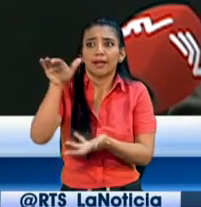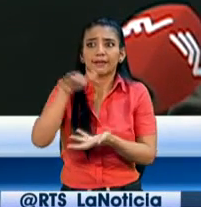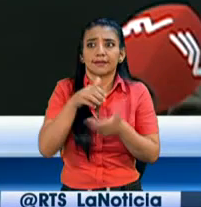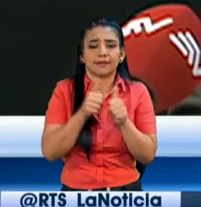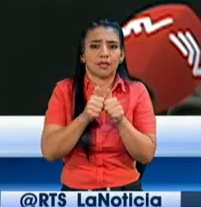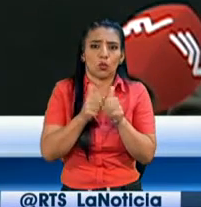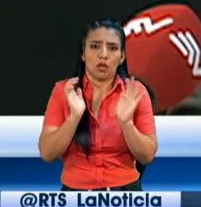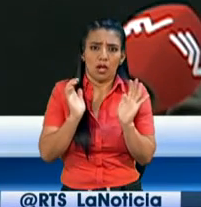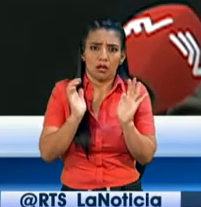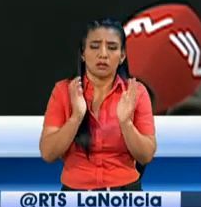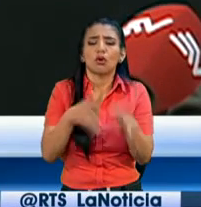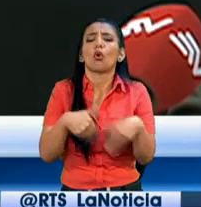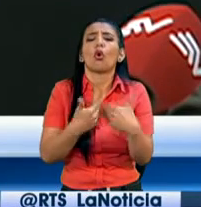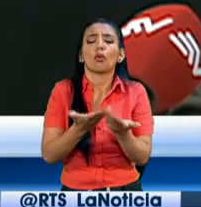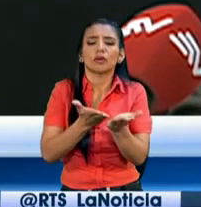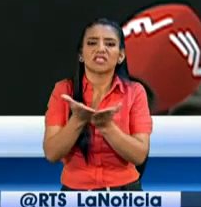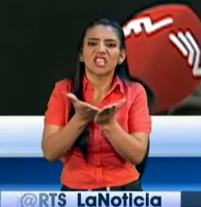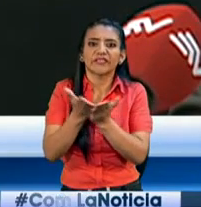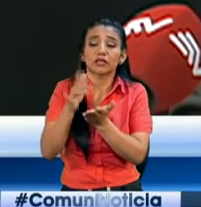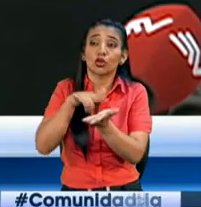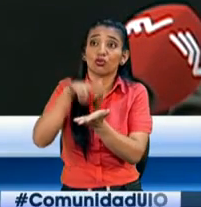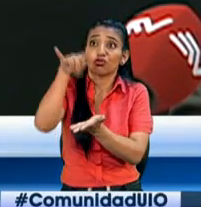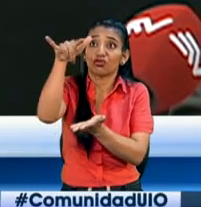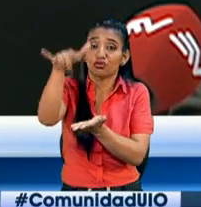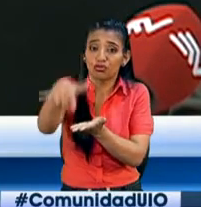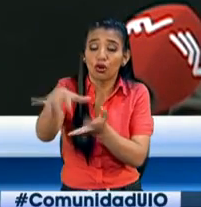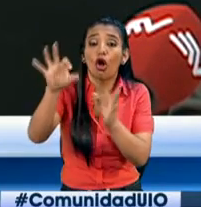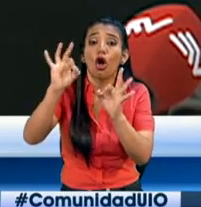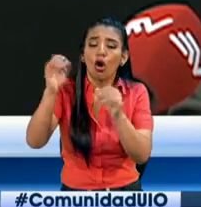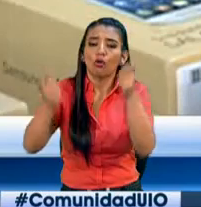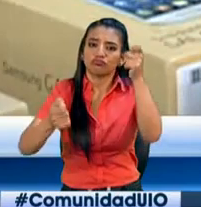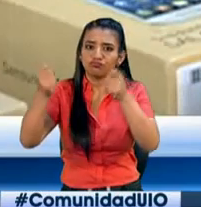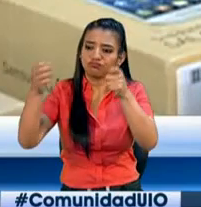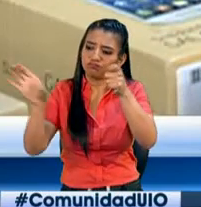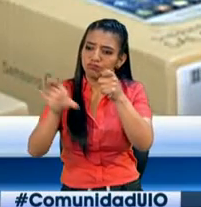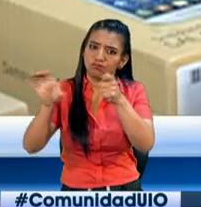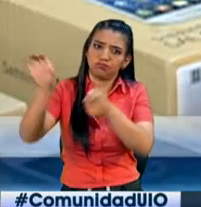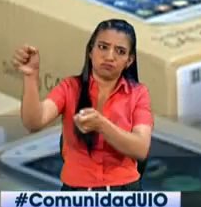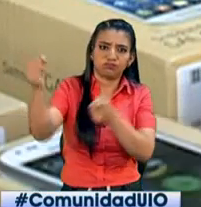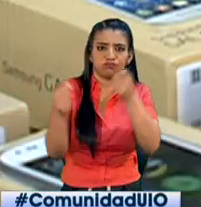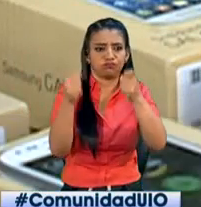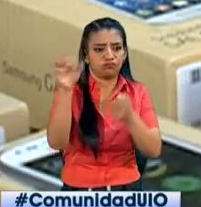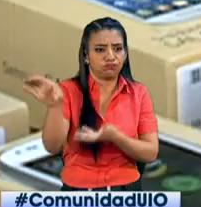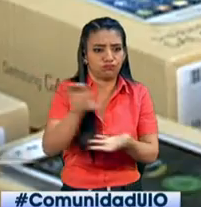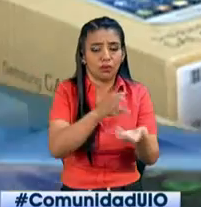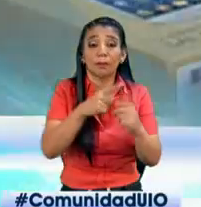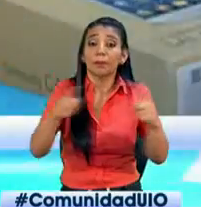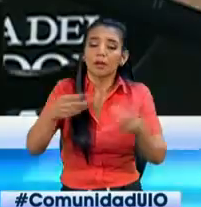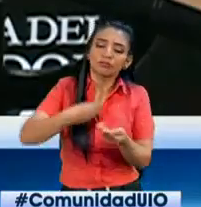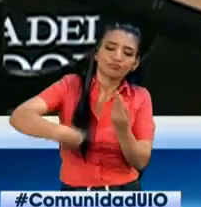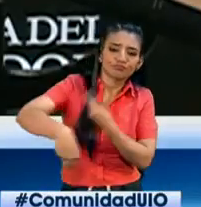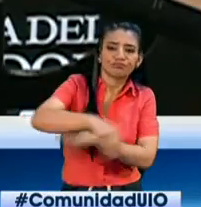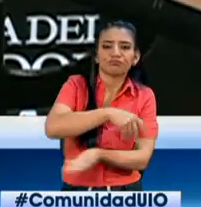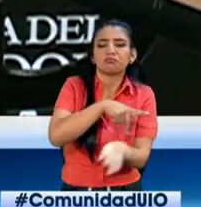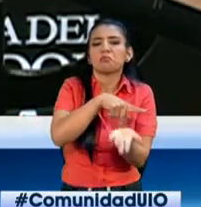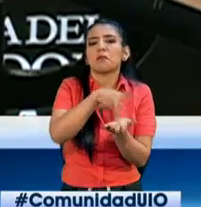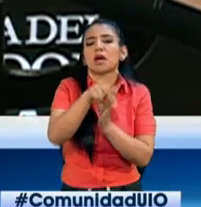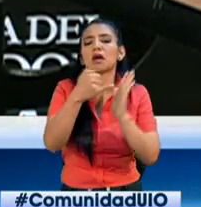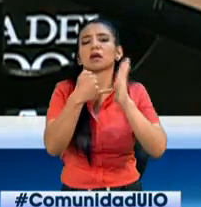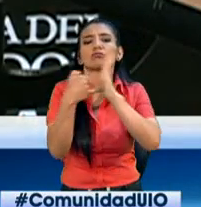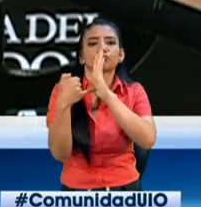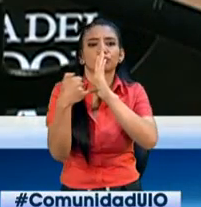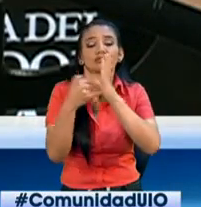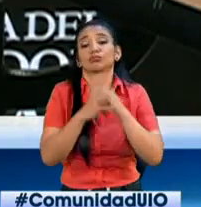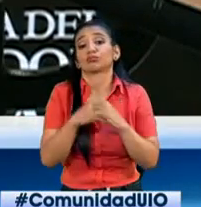través de los servicios de courier, a través de los servicios de mensajería. Pero a cambio deberán cubrir con el pago de algunos impuestos,